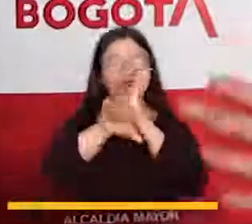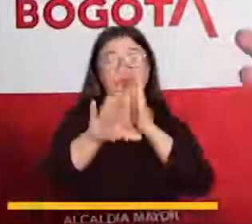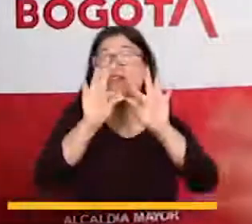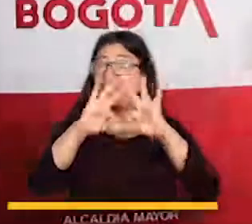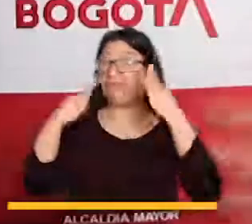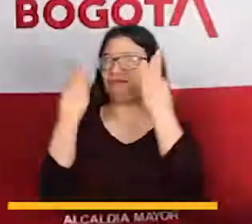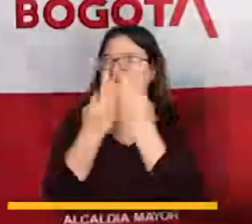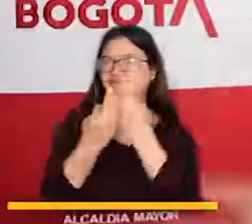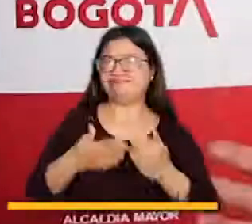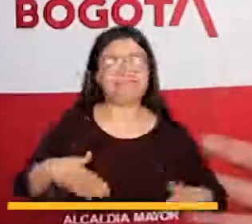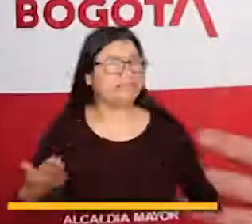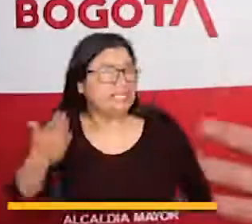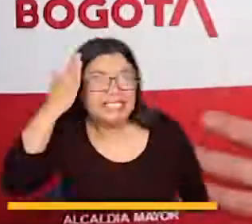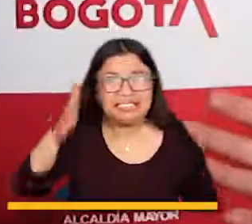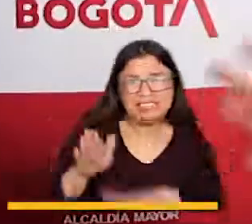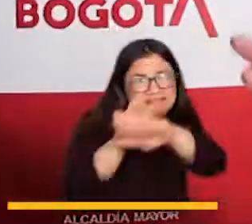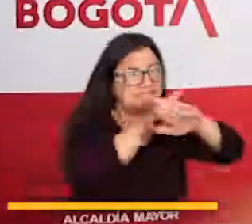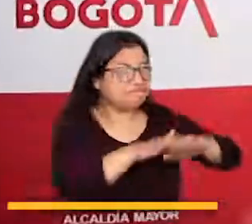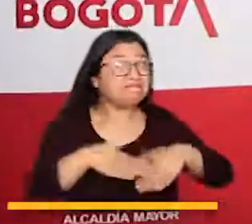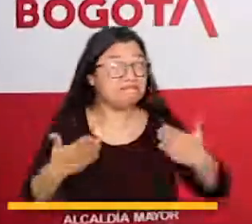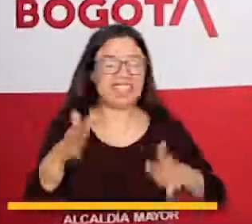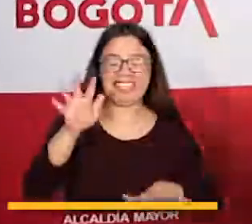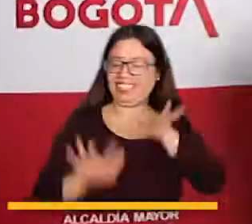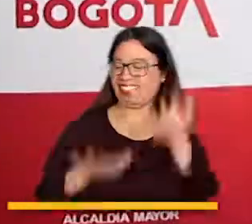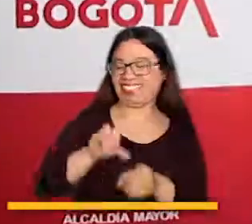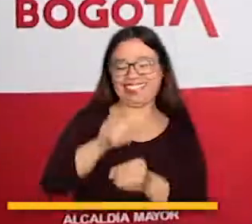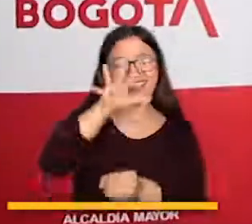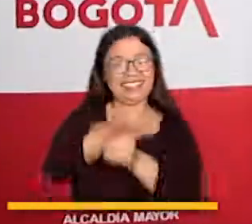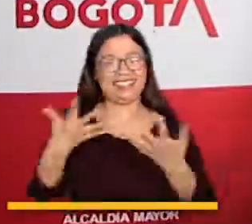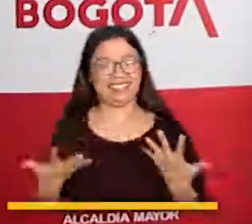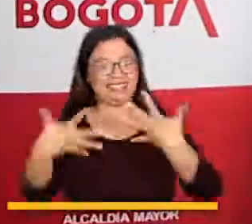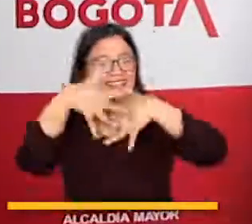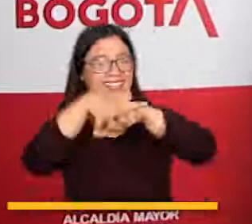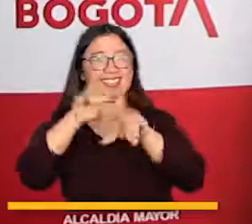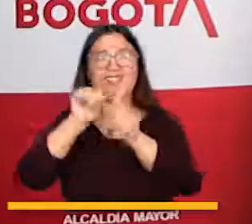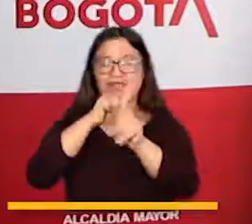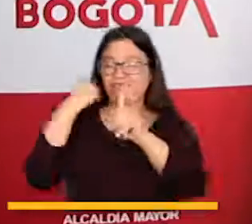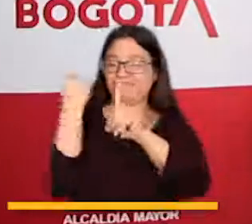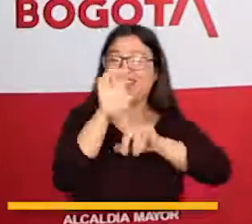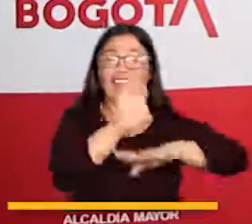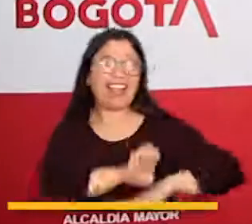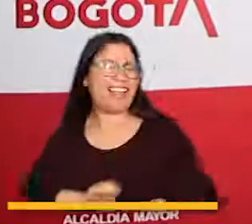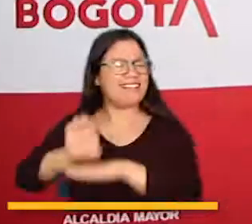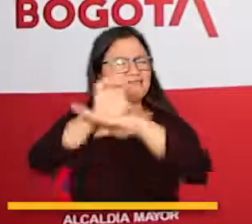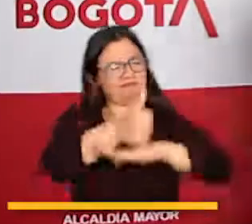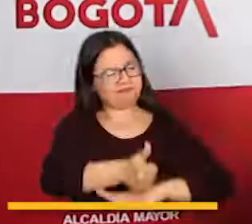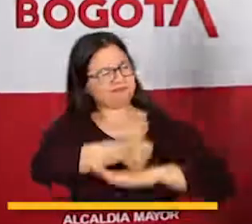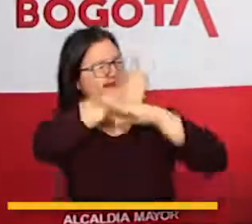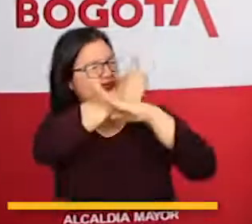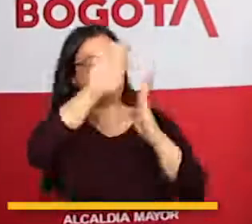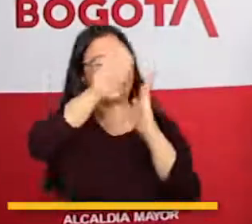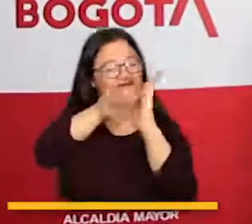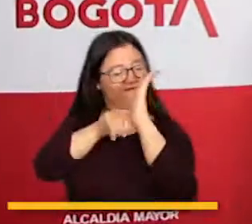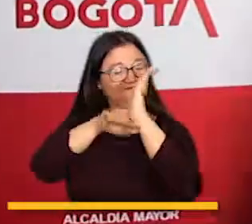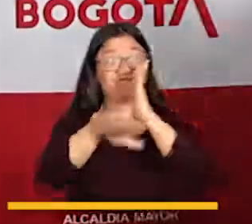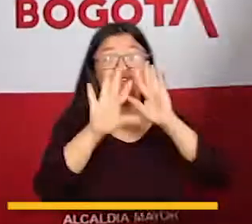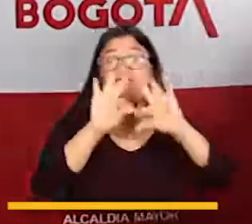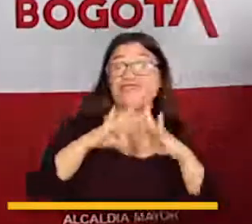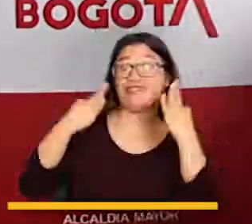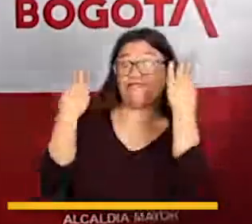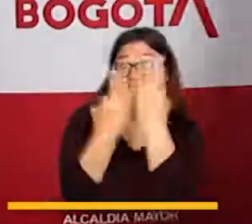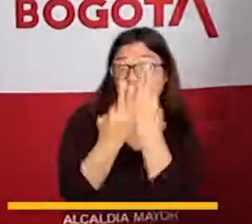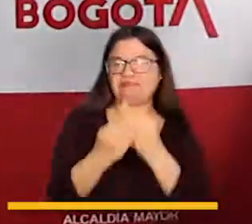¿Sabían que la Secretaría Distrital de Integración Social es la entidad rectora para la política pública de las familias? Sus enfoques principales son